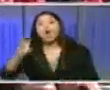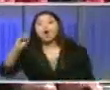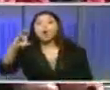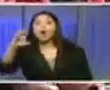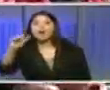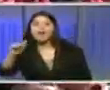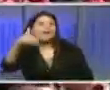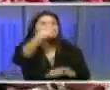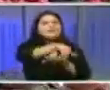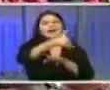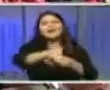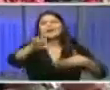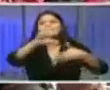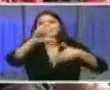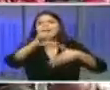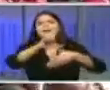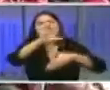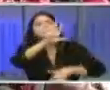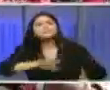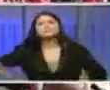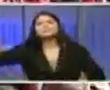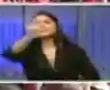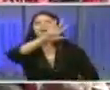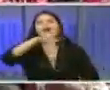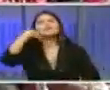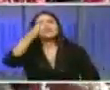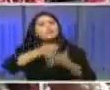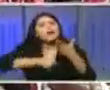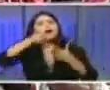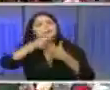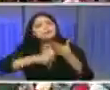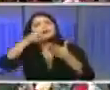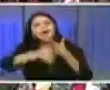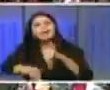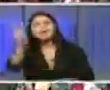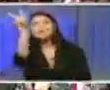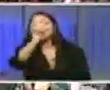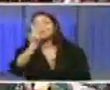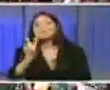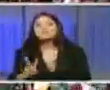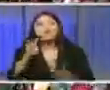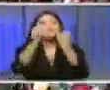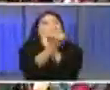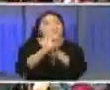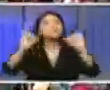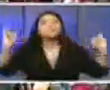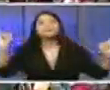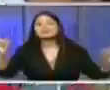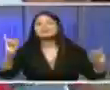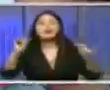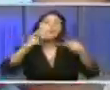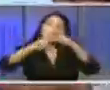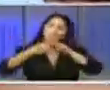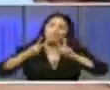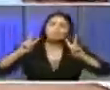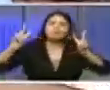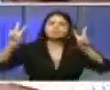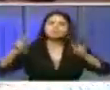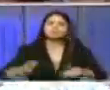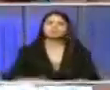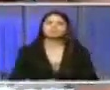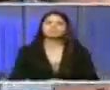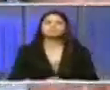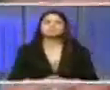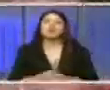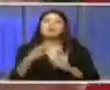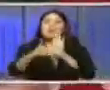en las calles de América Latina y el Caribe, vamos a dar la batalla por Venezuela, por la independencia, por la paz, por